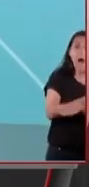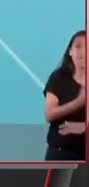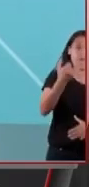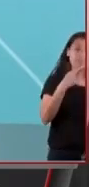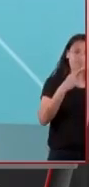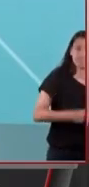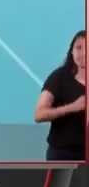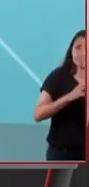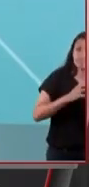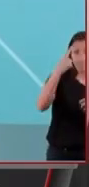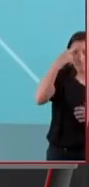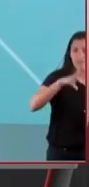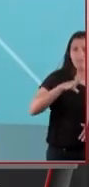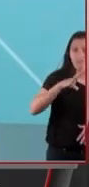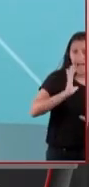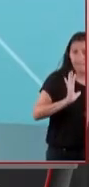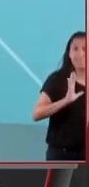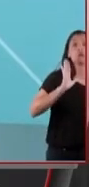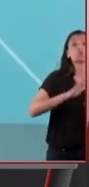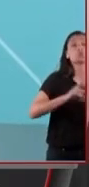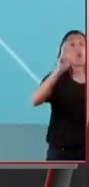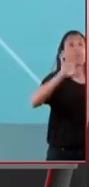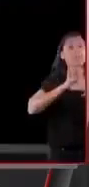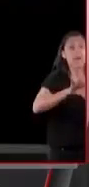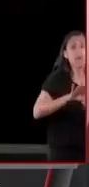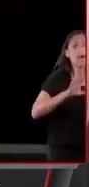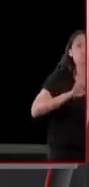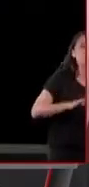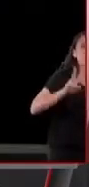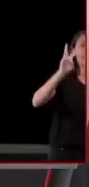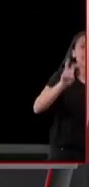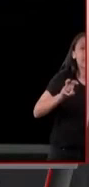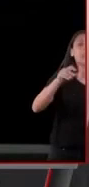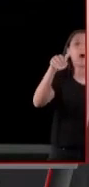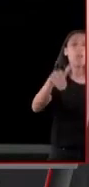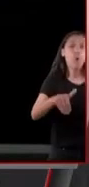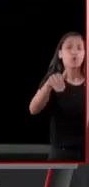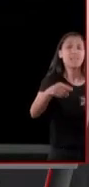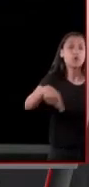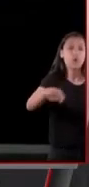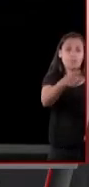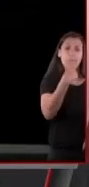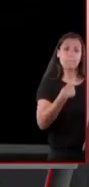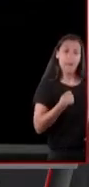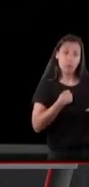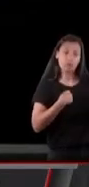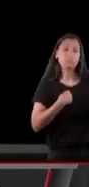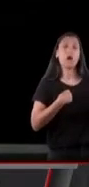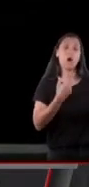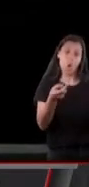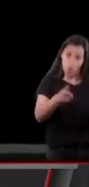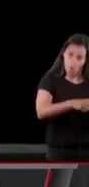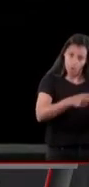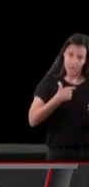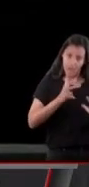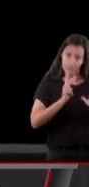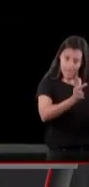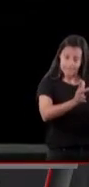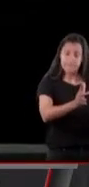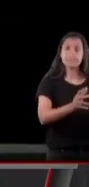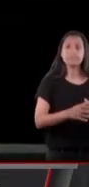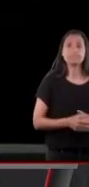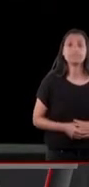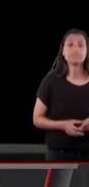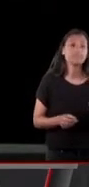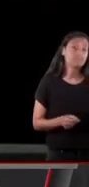recapitular un poco porque obviamente esto cambia de cuajo el desarrollo de la tarde. Pasaron 10 minutos de las 3 de la tarde y esto acaba